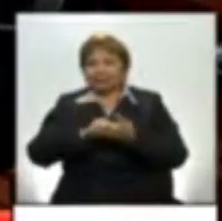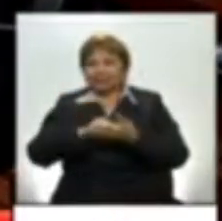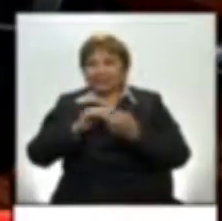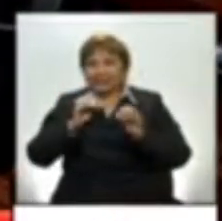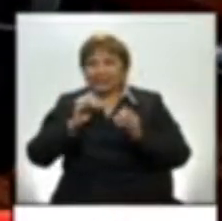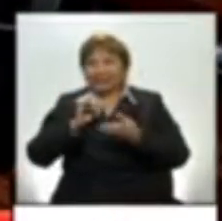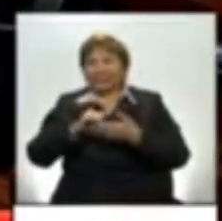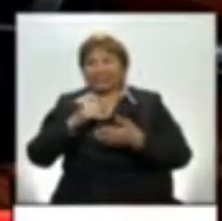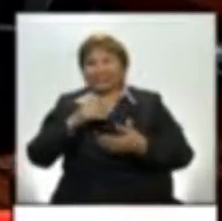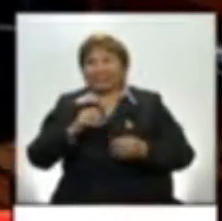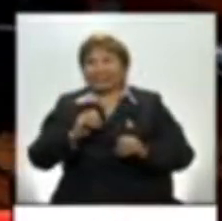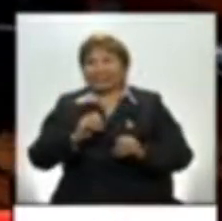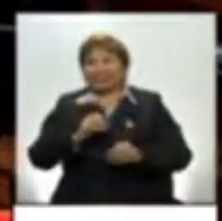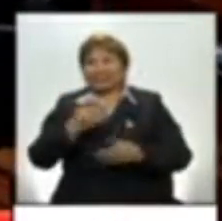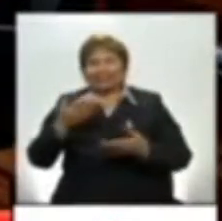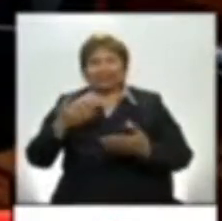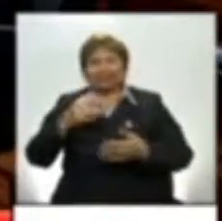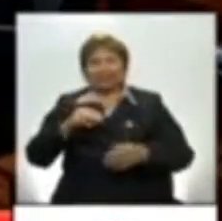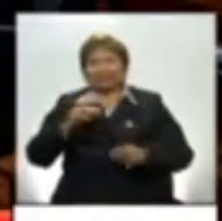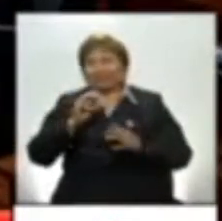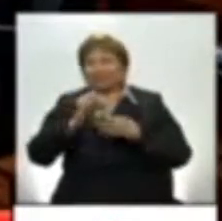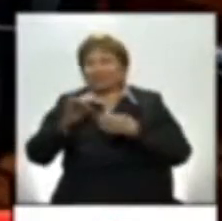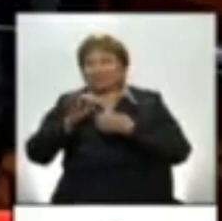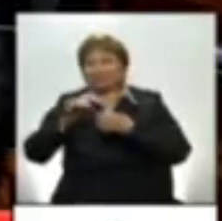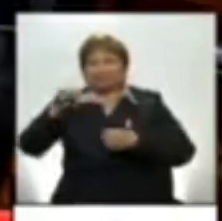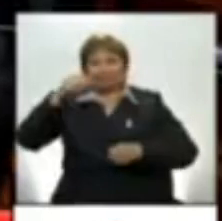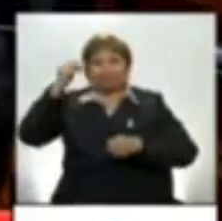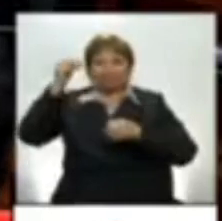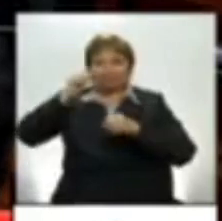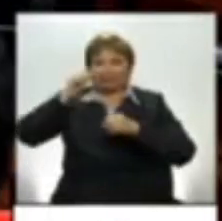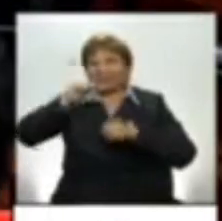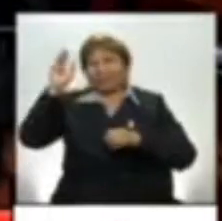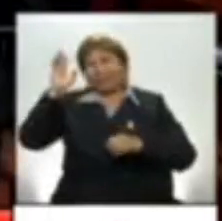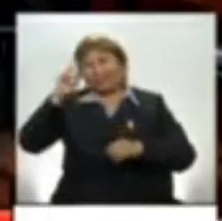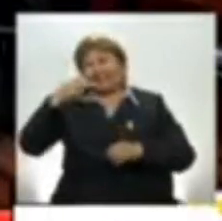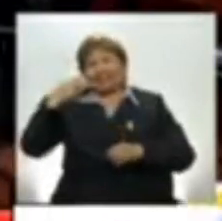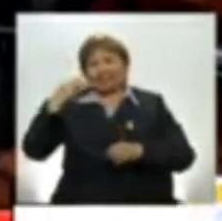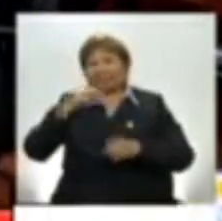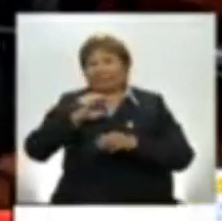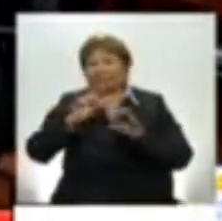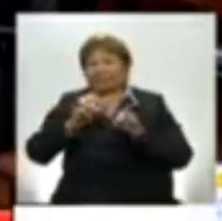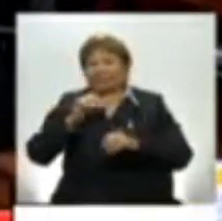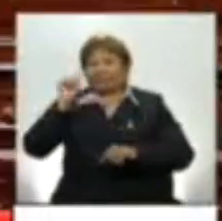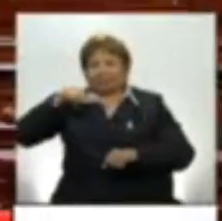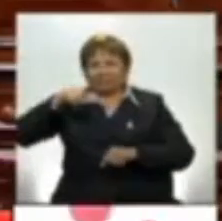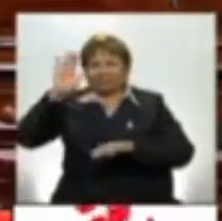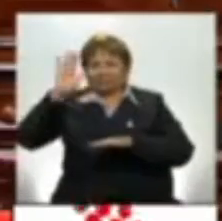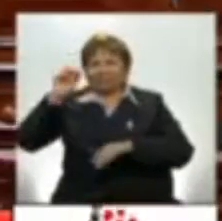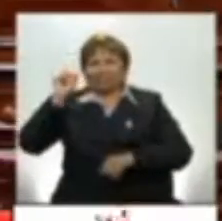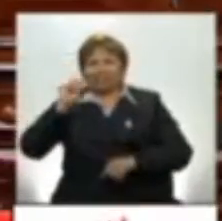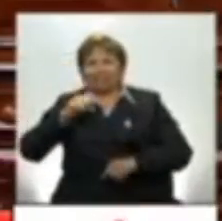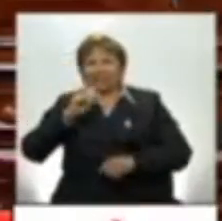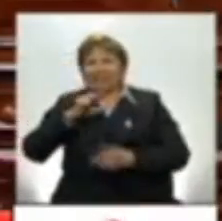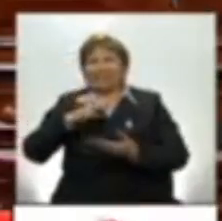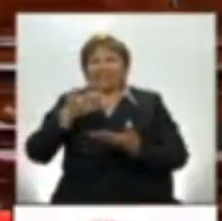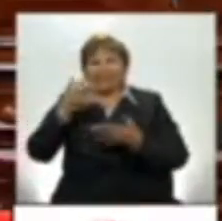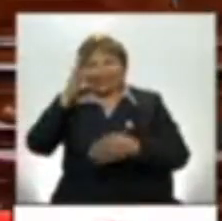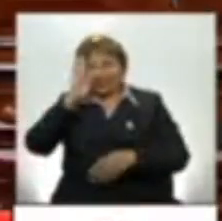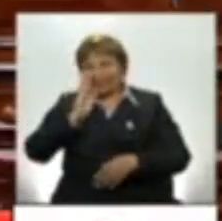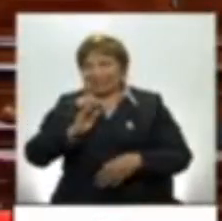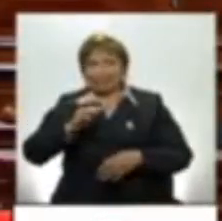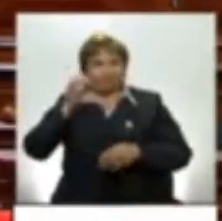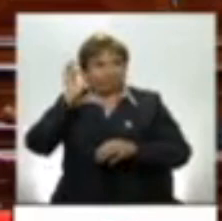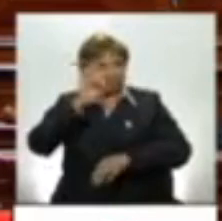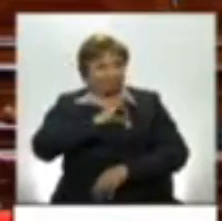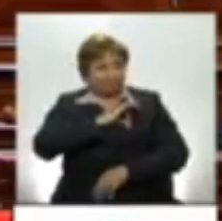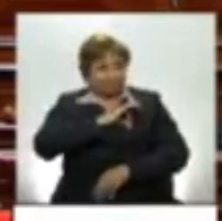indígenas amazónicas, por la provincia de Alto Amazonas, sí, juro. Si así lo hace, que Dios y la patria